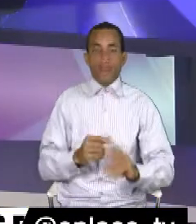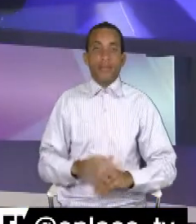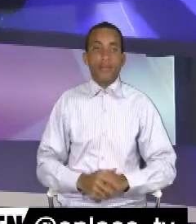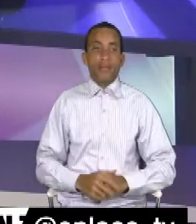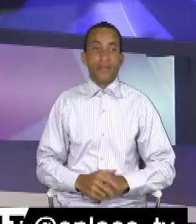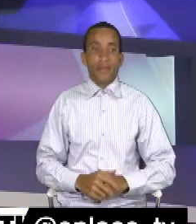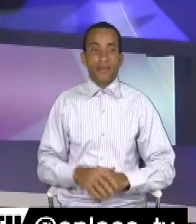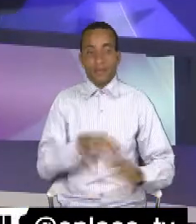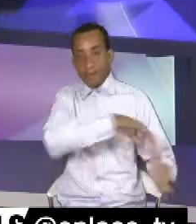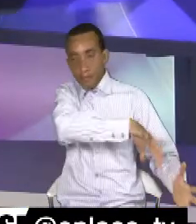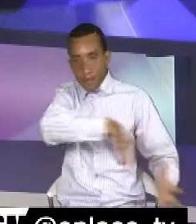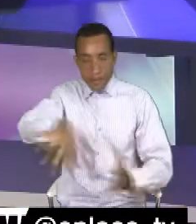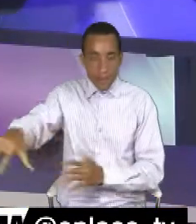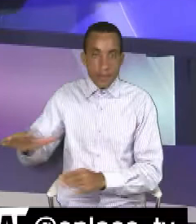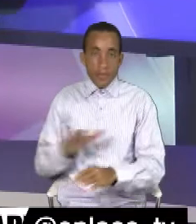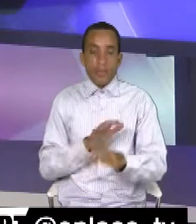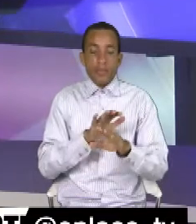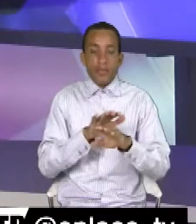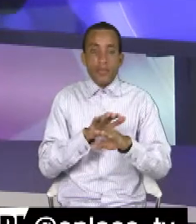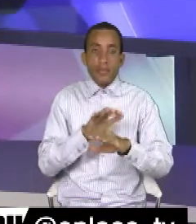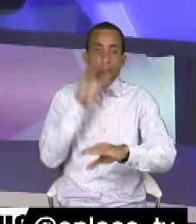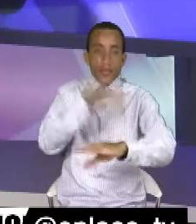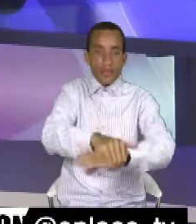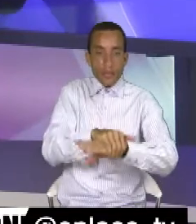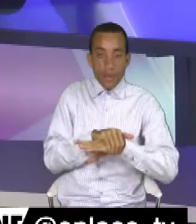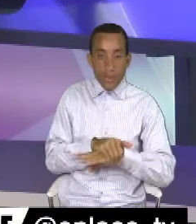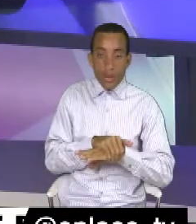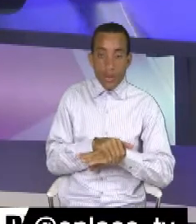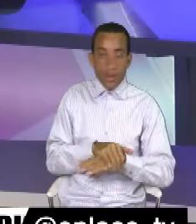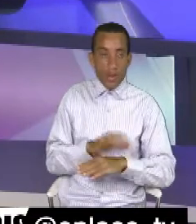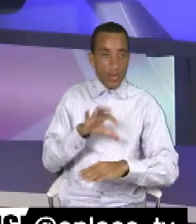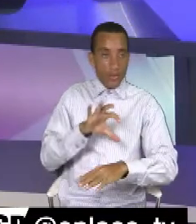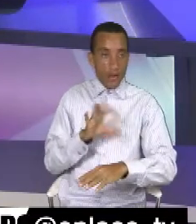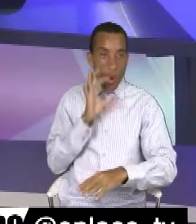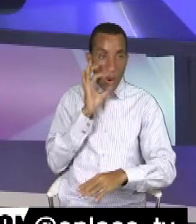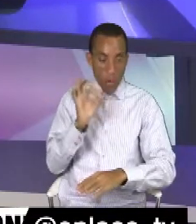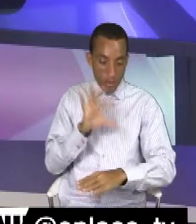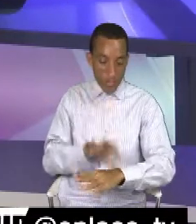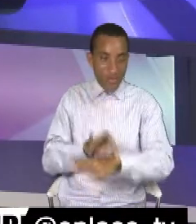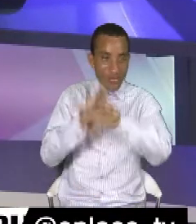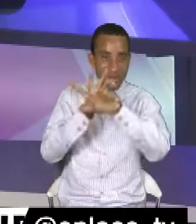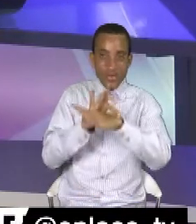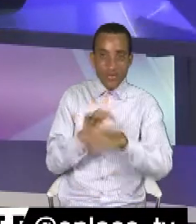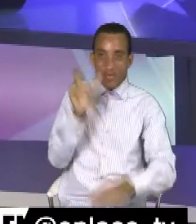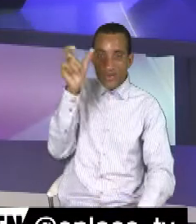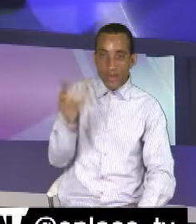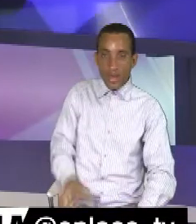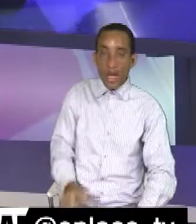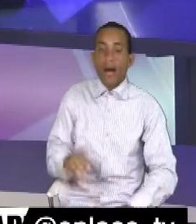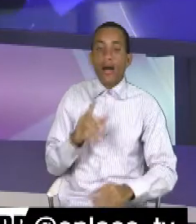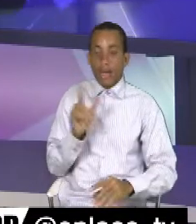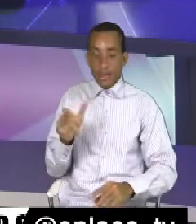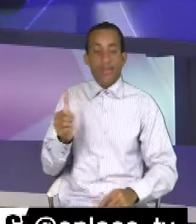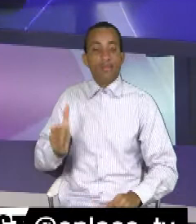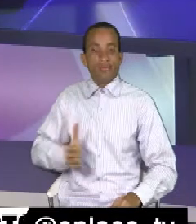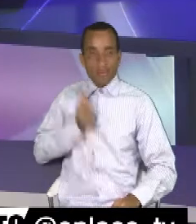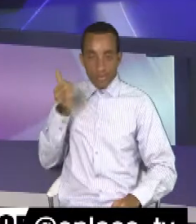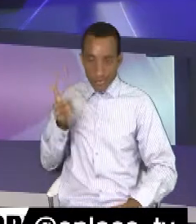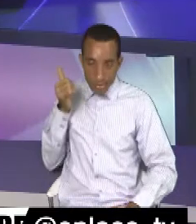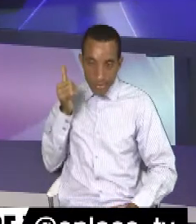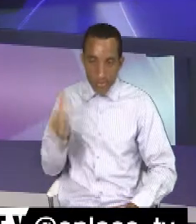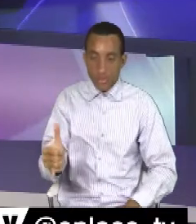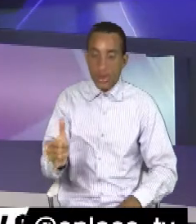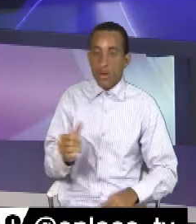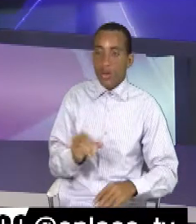Fue capturado por el CTI de la Fiscalía un enfermero al servicio de la Policlínica de Ecopetrol por el delito de acto sexual abusivo en un menor